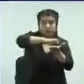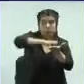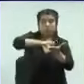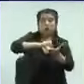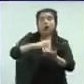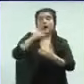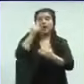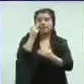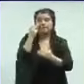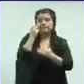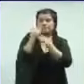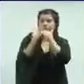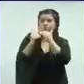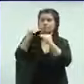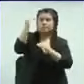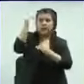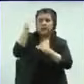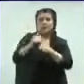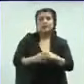un incremento de